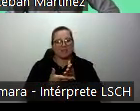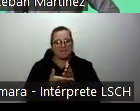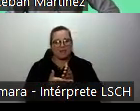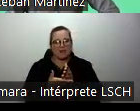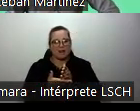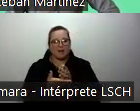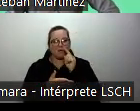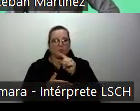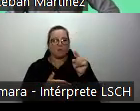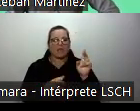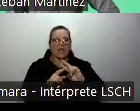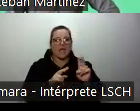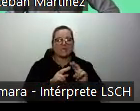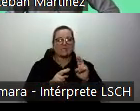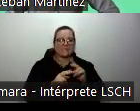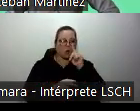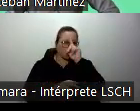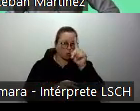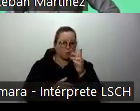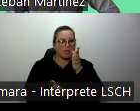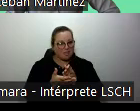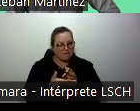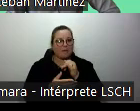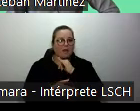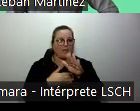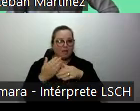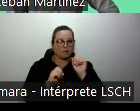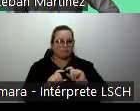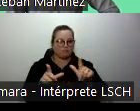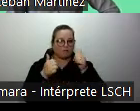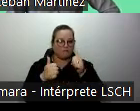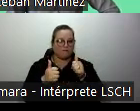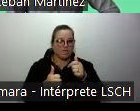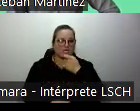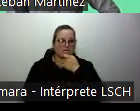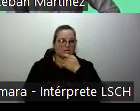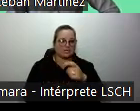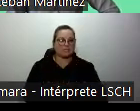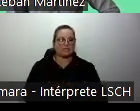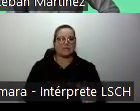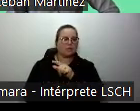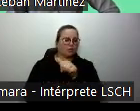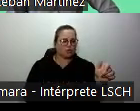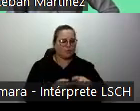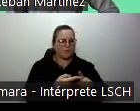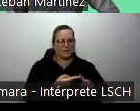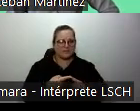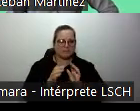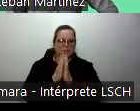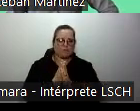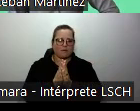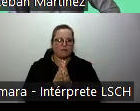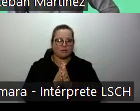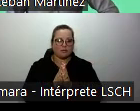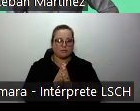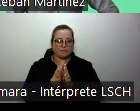qué hábitos tienen que desarrollar para que les vaya bien en un curso de inglés lo voy leyendo en el chat ya participen todos vamos si a ver